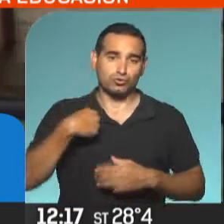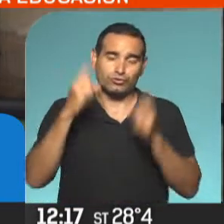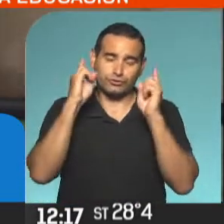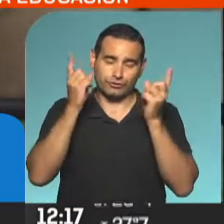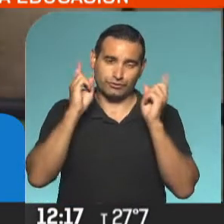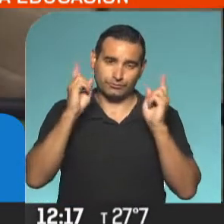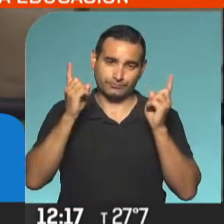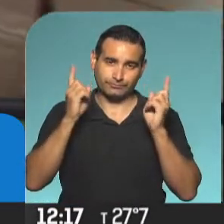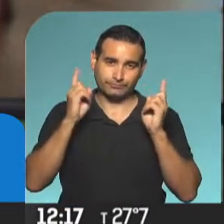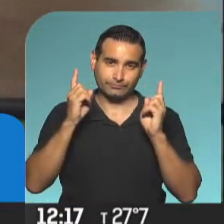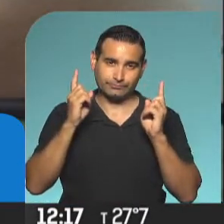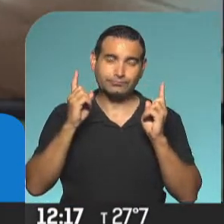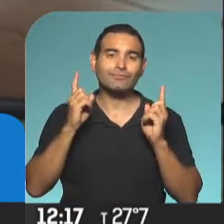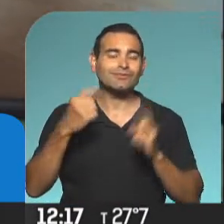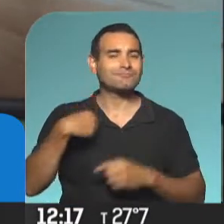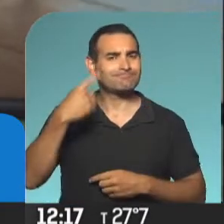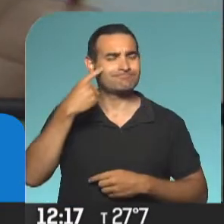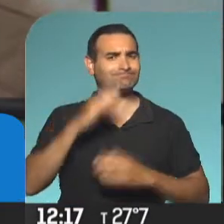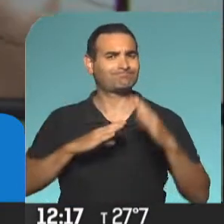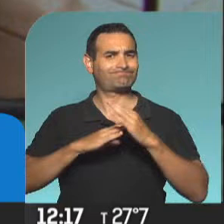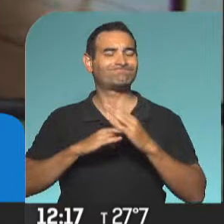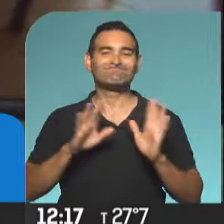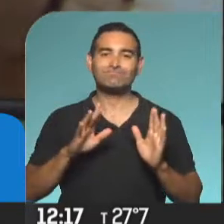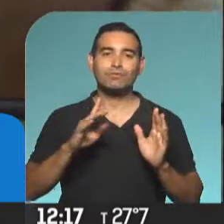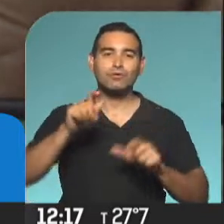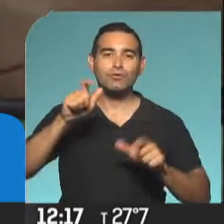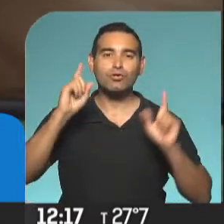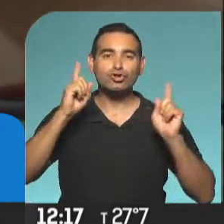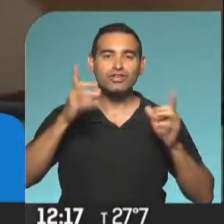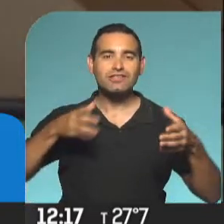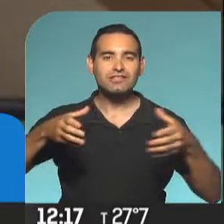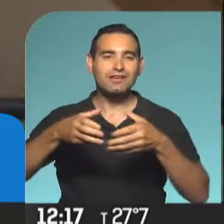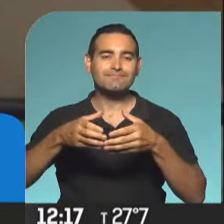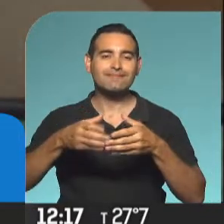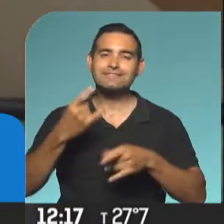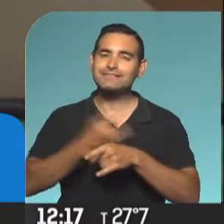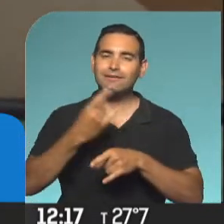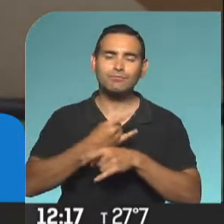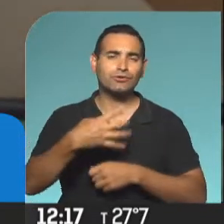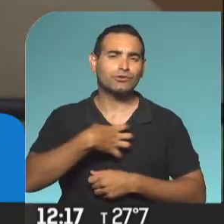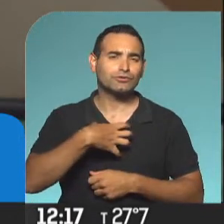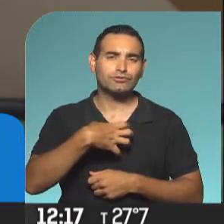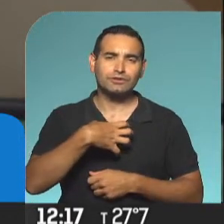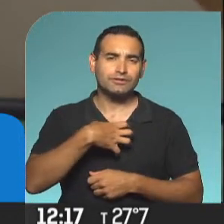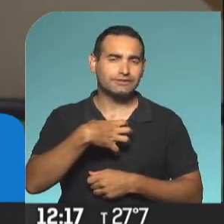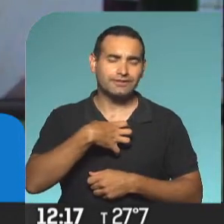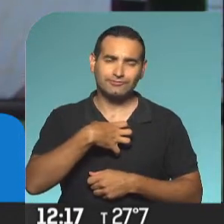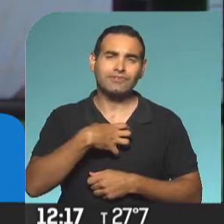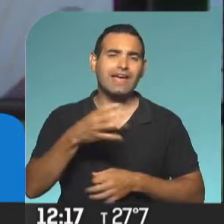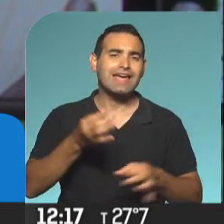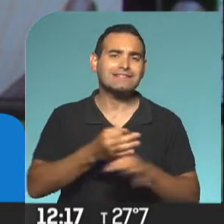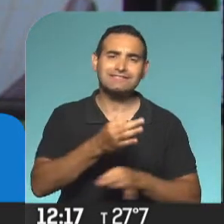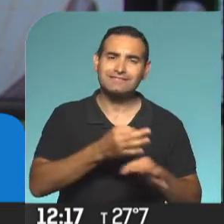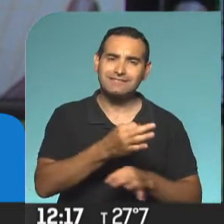docente, y una de las cosas que me parece central decir como docente es que los docentes siempre confiamos y estamos convencidos que enseñamos